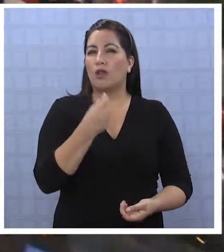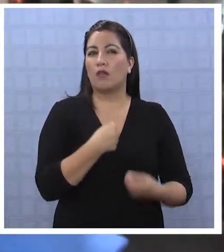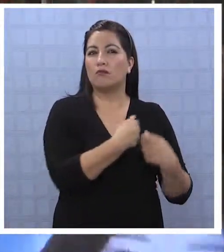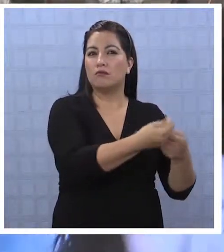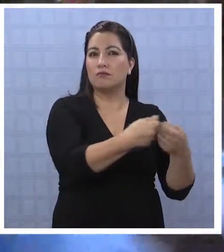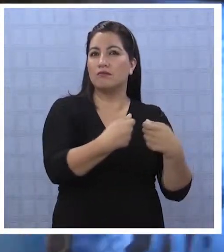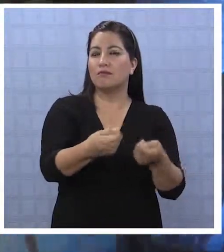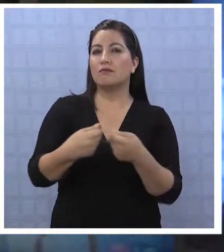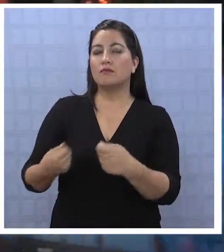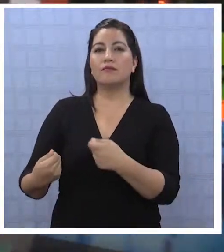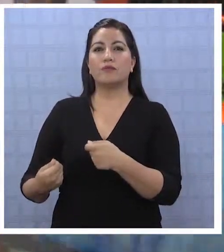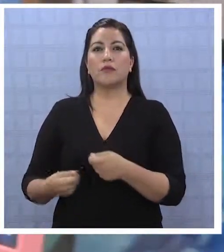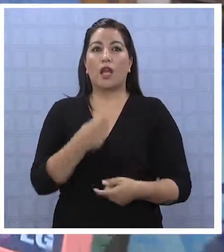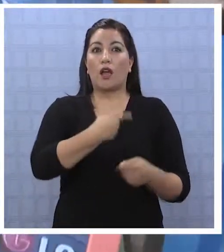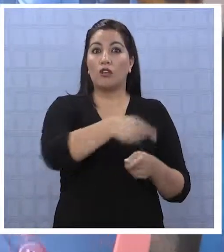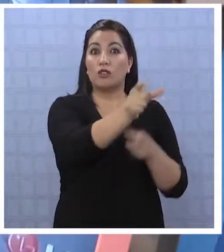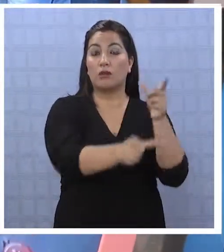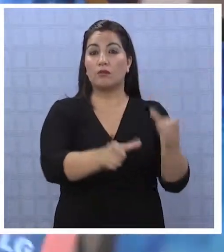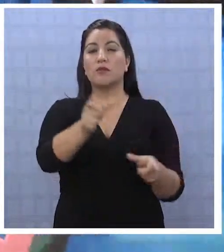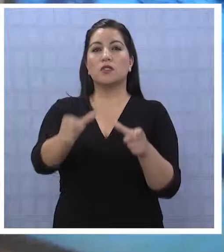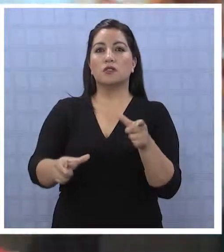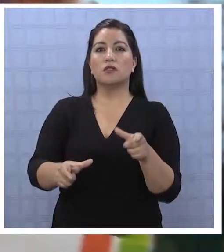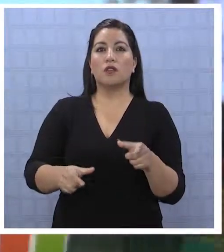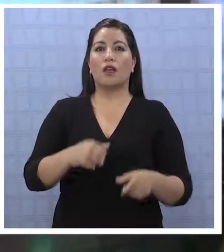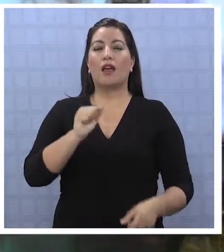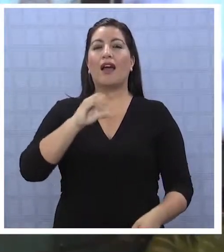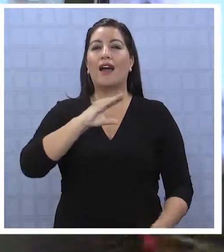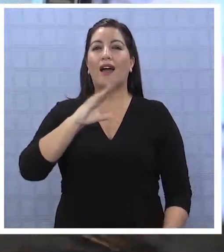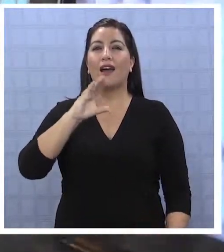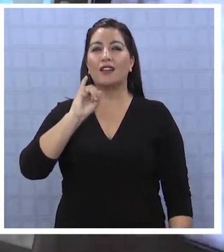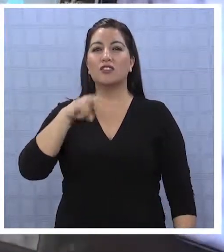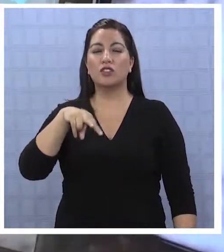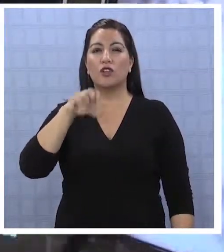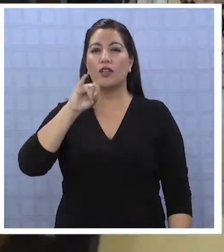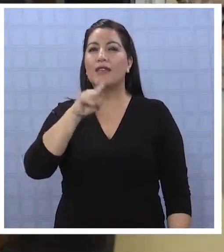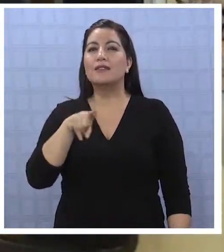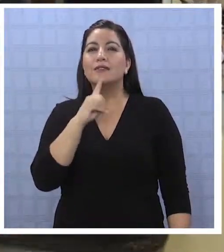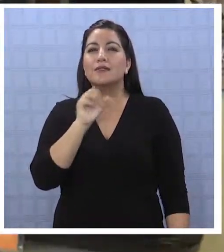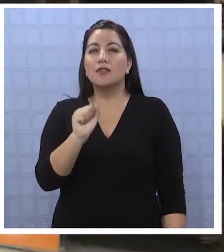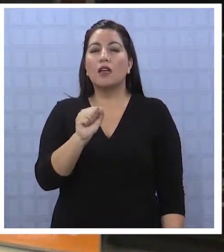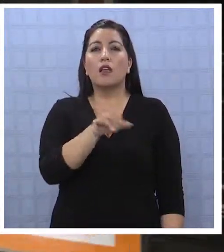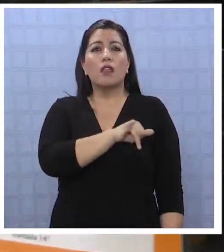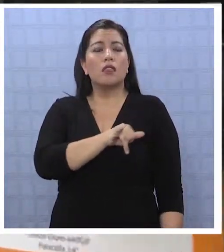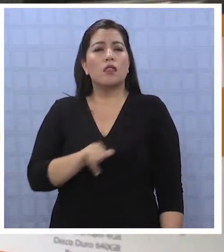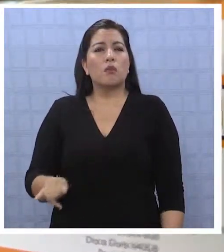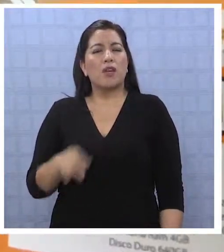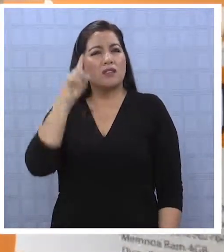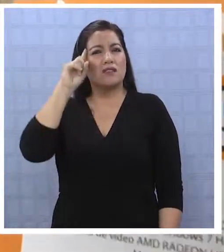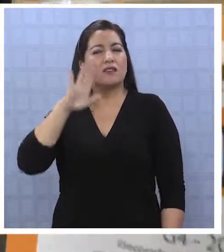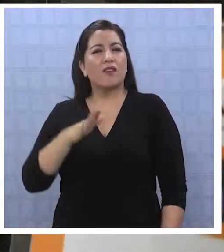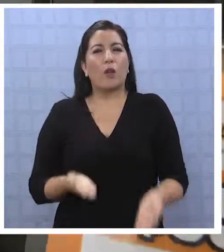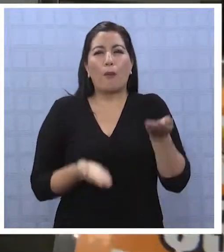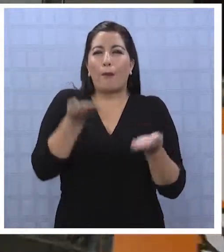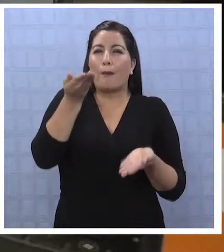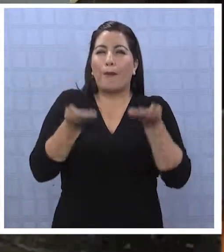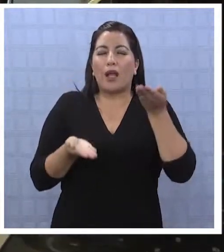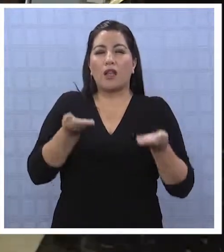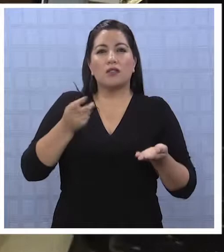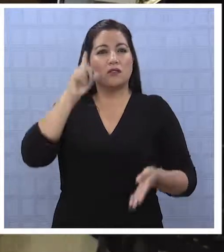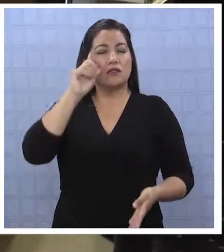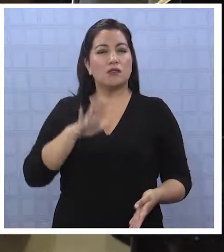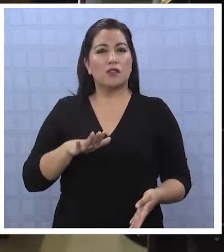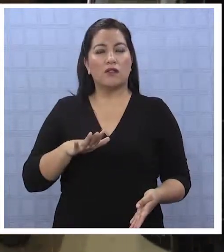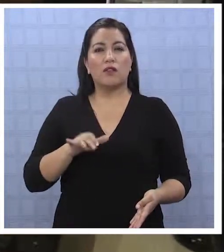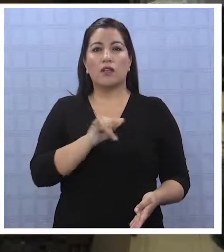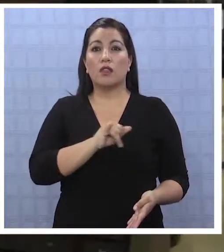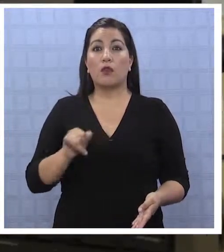y el accionista tendrá que evaluar una vez que hayamos hecho nuestro informe del año 2013 y se